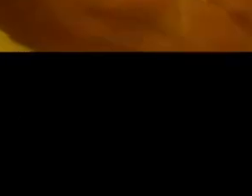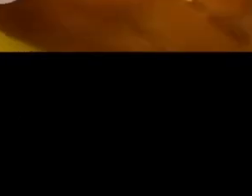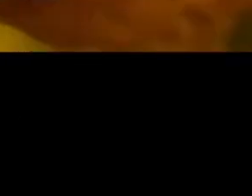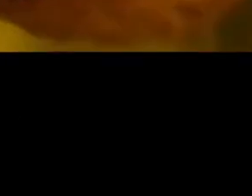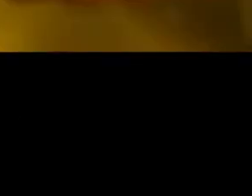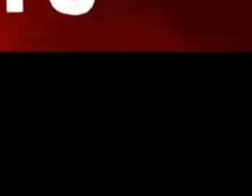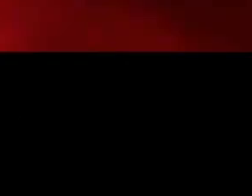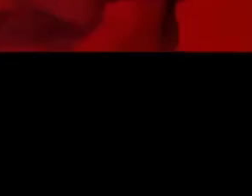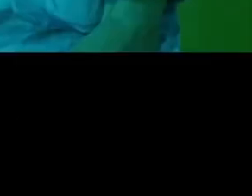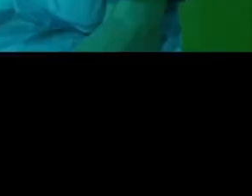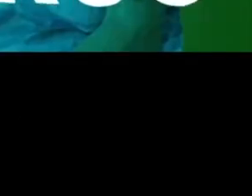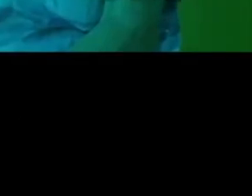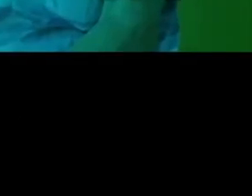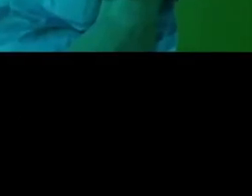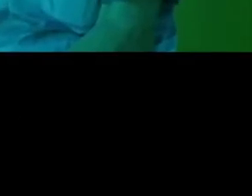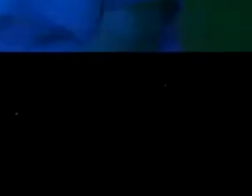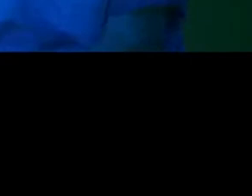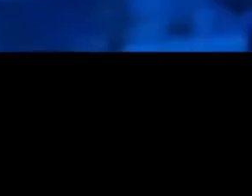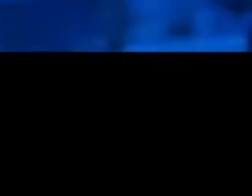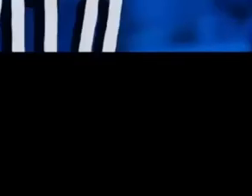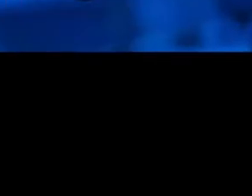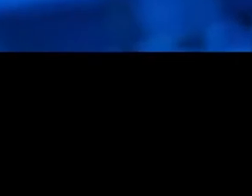la vida